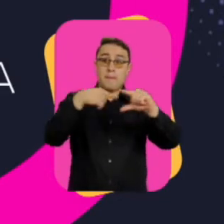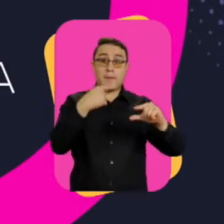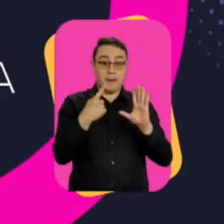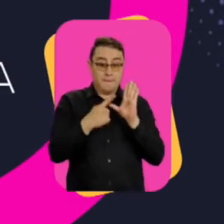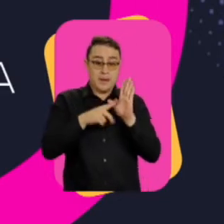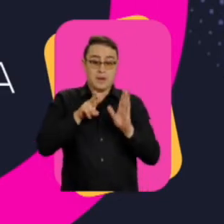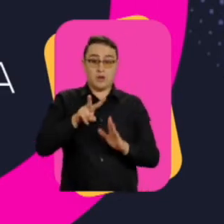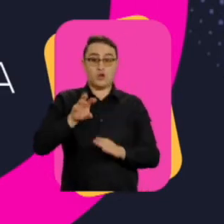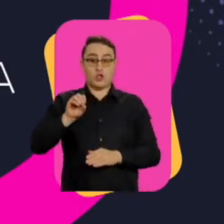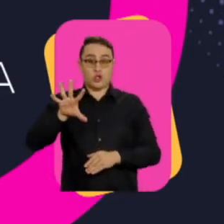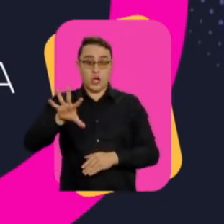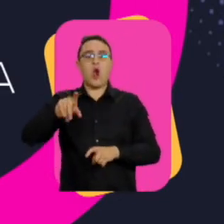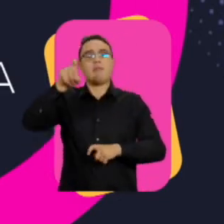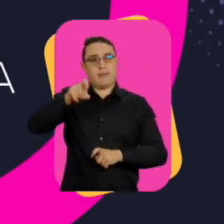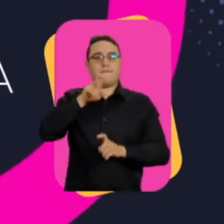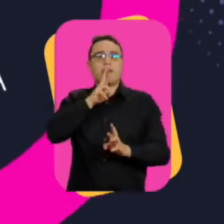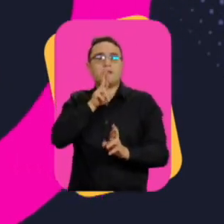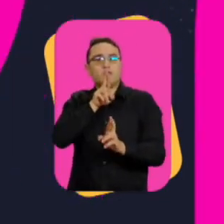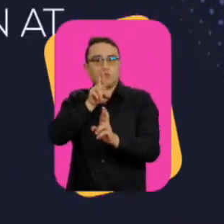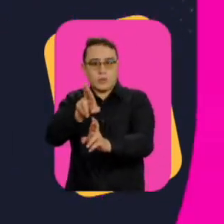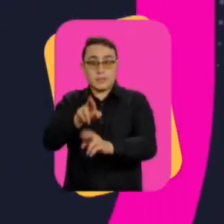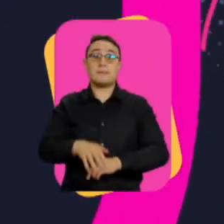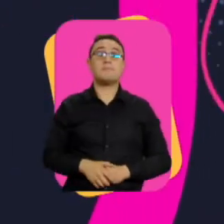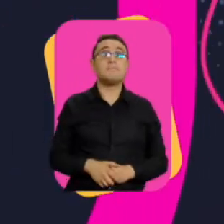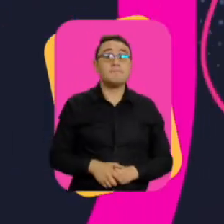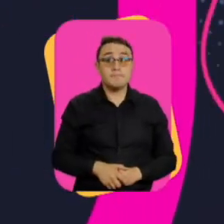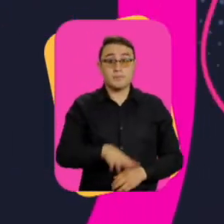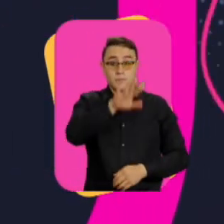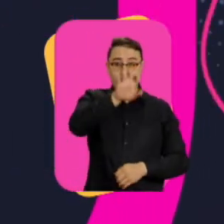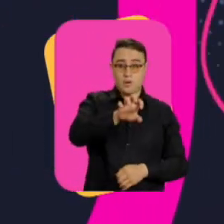1,205 requerían respuesta. El